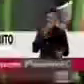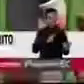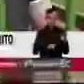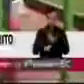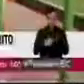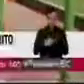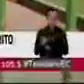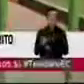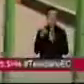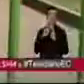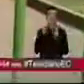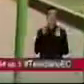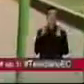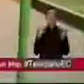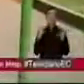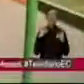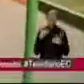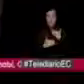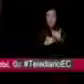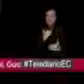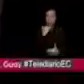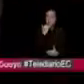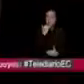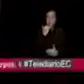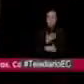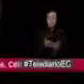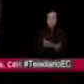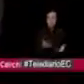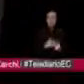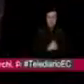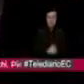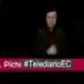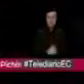por el presunto delito de fraude procesal. Luis Alfredo Zúñiga, Ecuador TV.